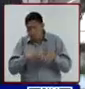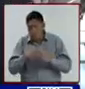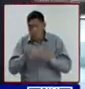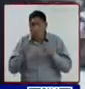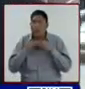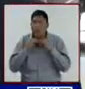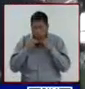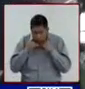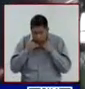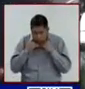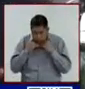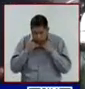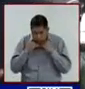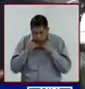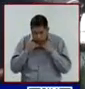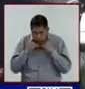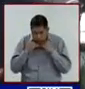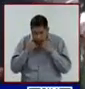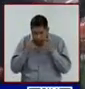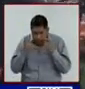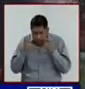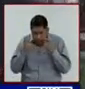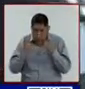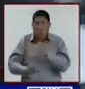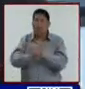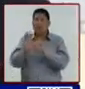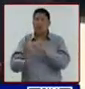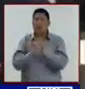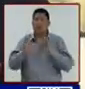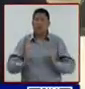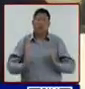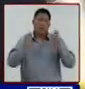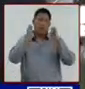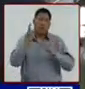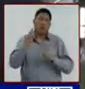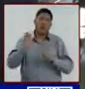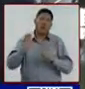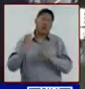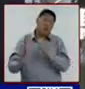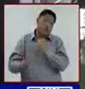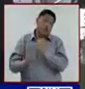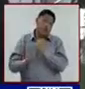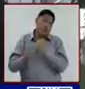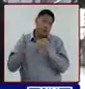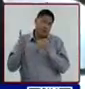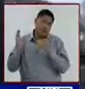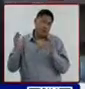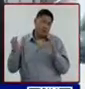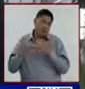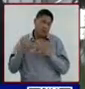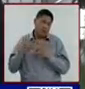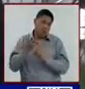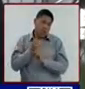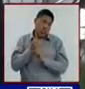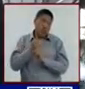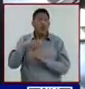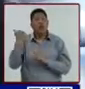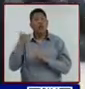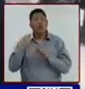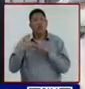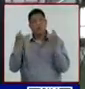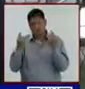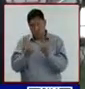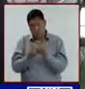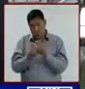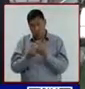sino una vigilia permanente para resguardar la infraestructura que, según sus dirigentes, ellos temen podría ser tomada por parte de otros